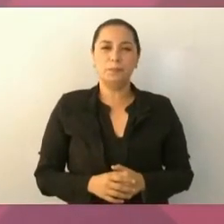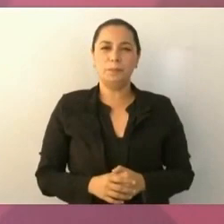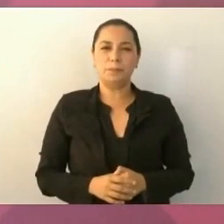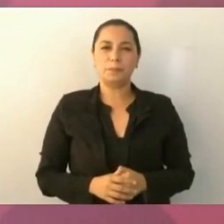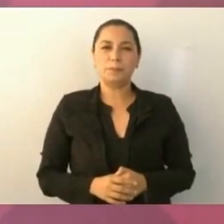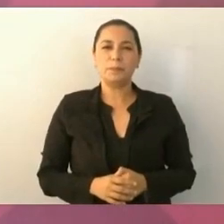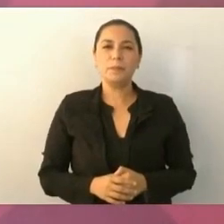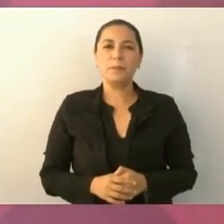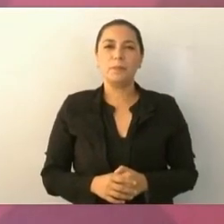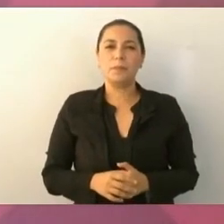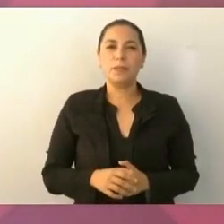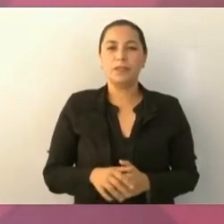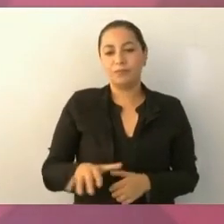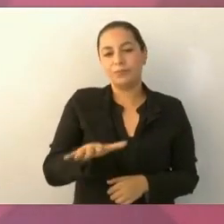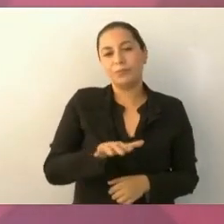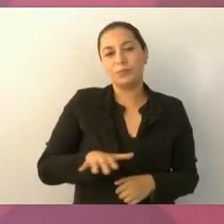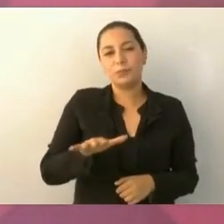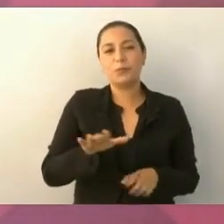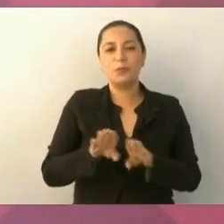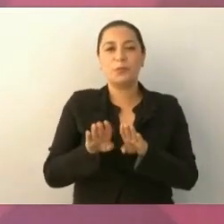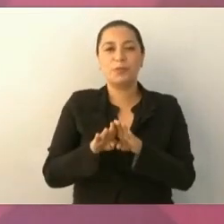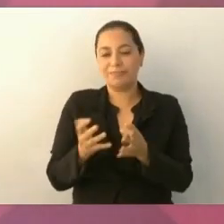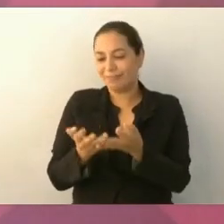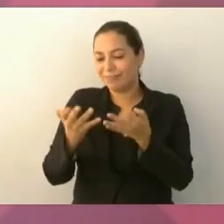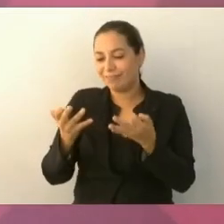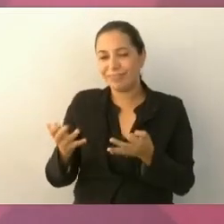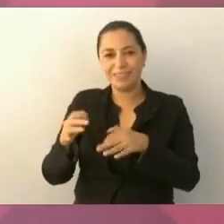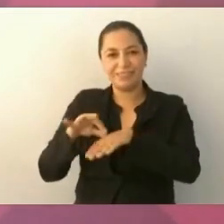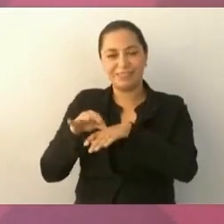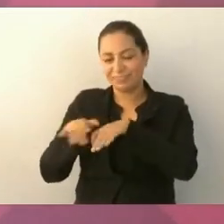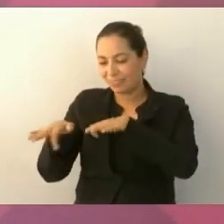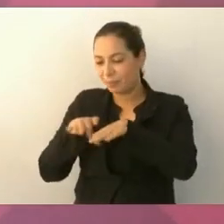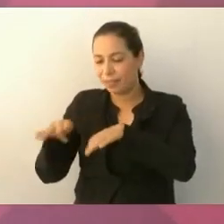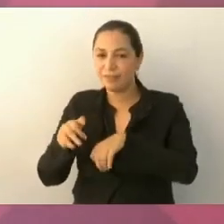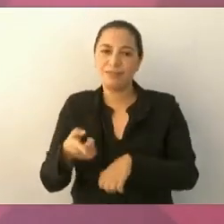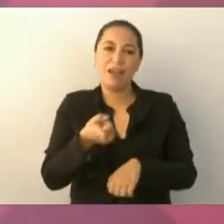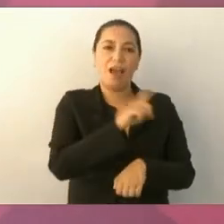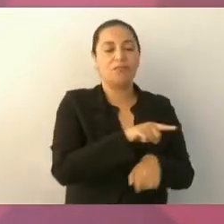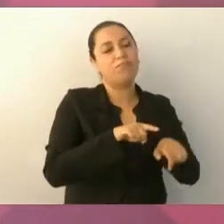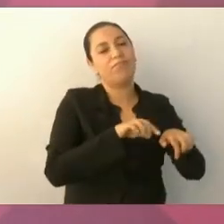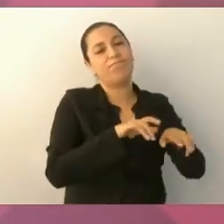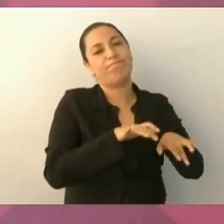el territorio que el escritorio, estar en la obra.